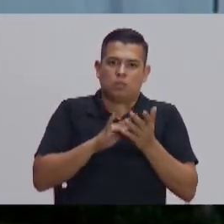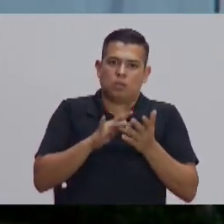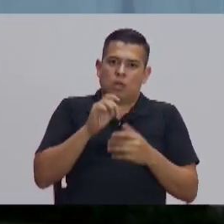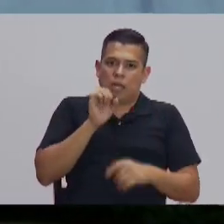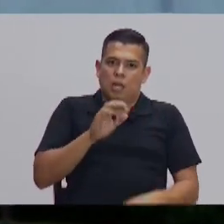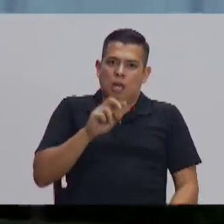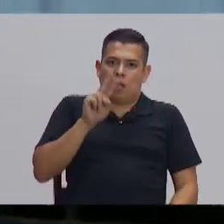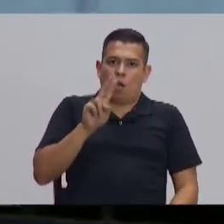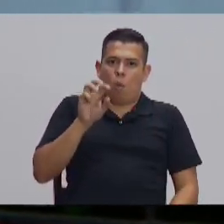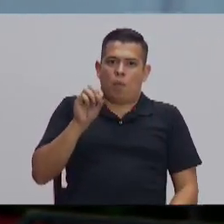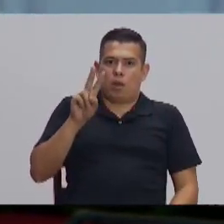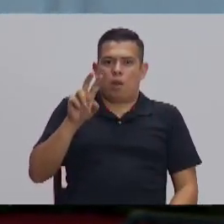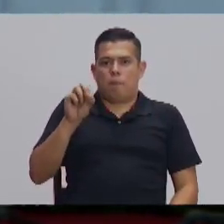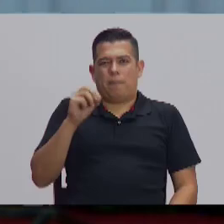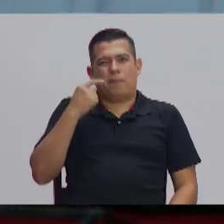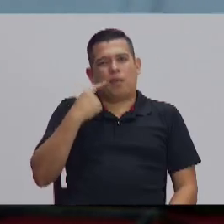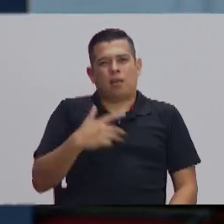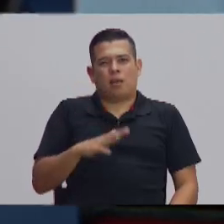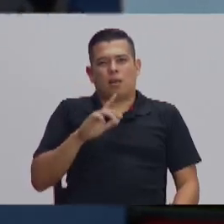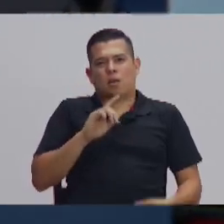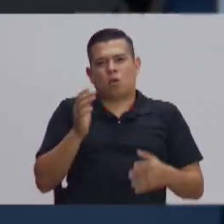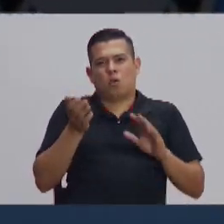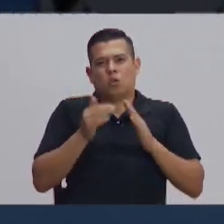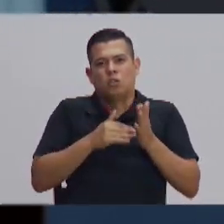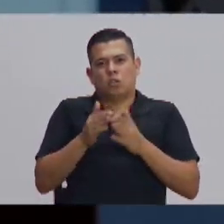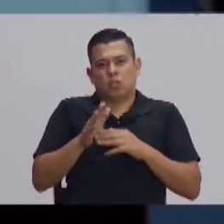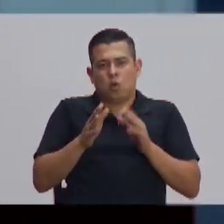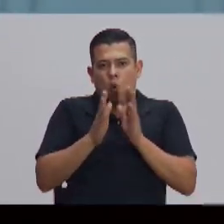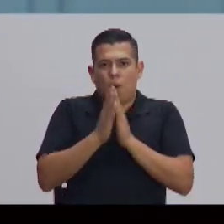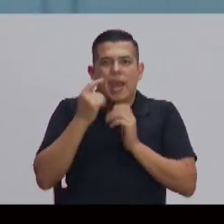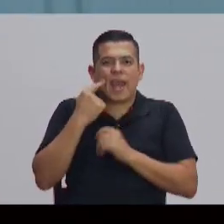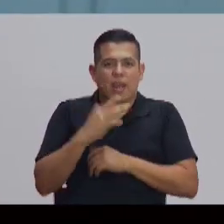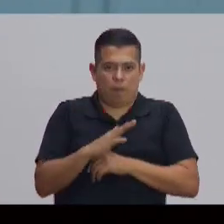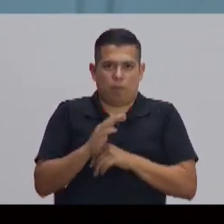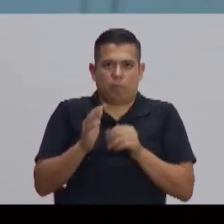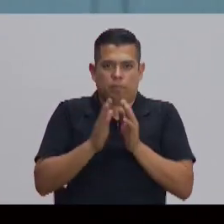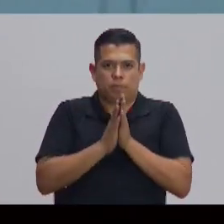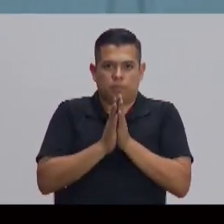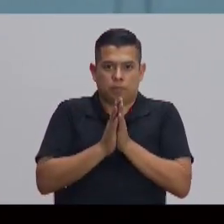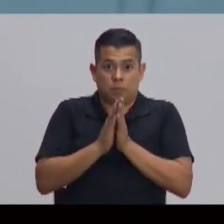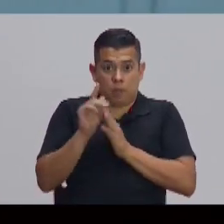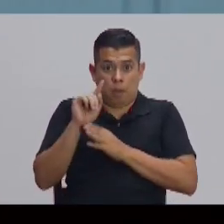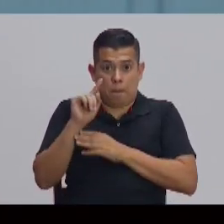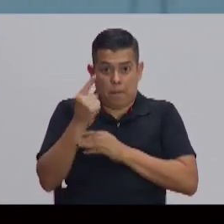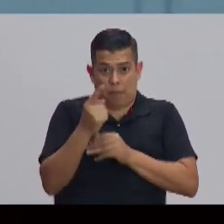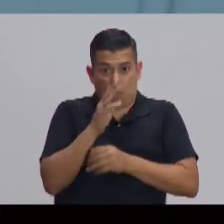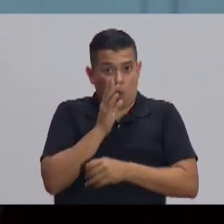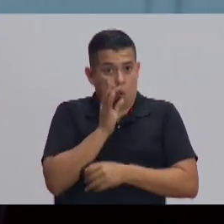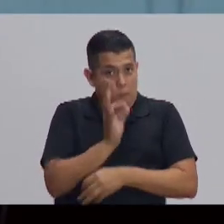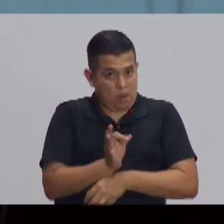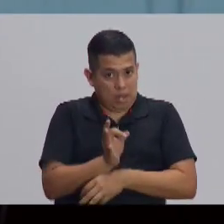oración en el 2020 es comenzando comenzar una oración primero en humildad y decirle